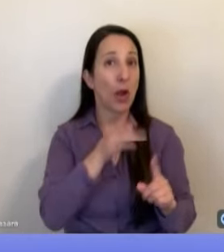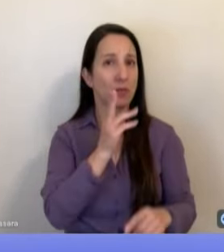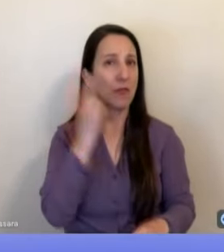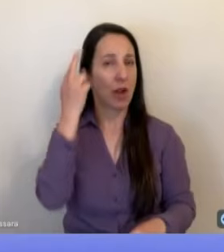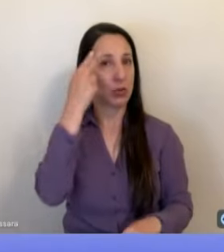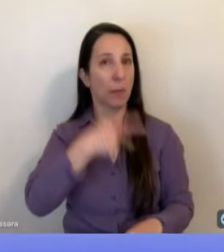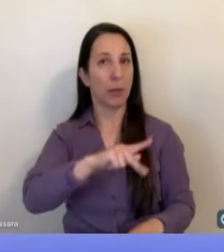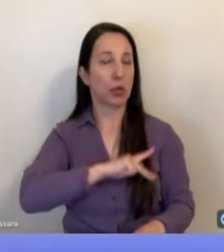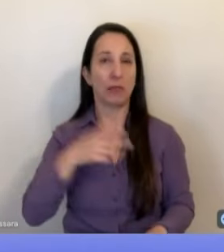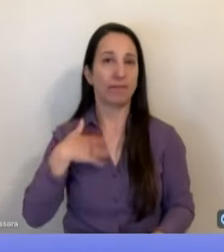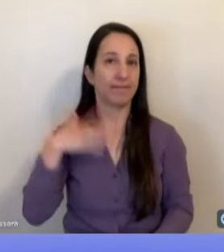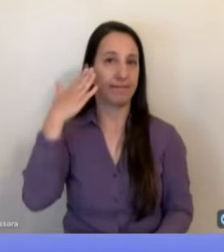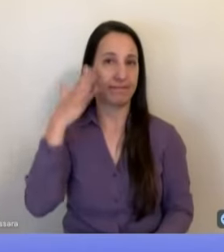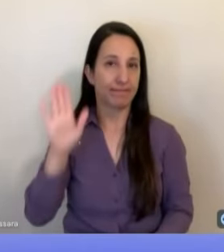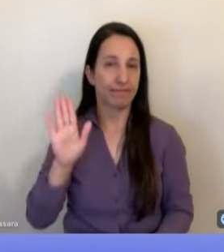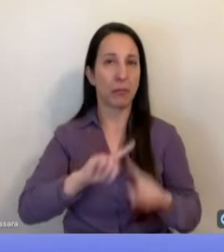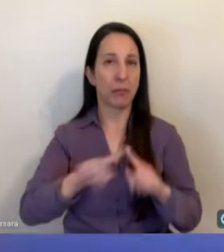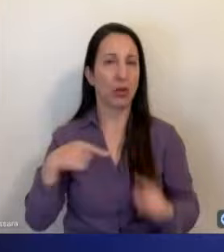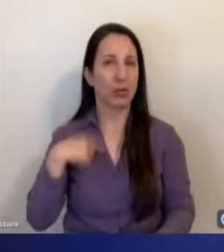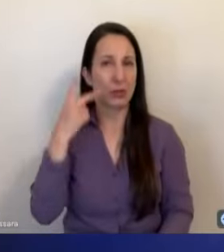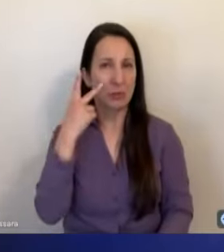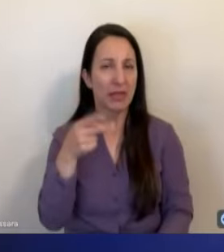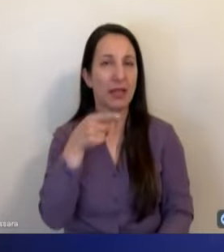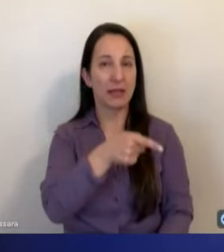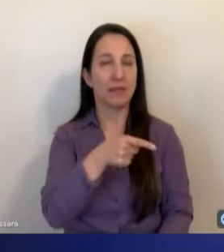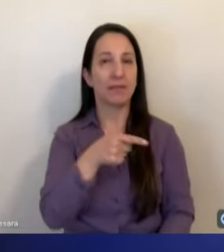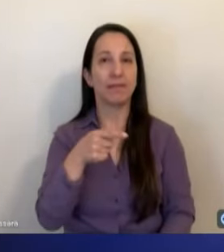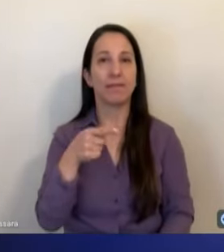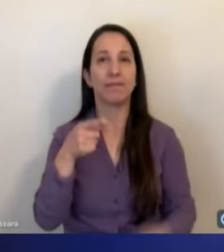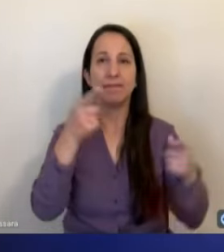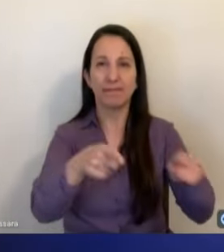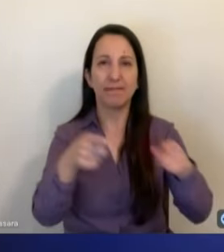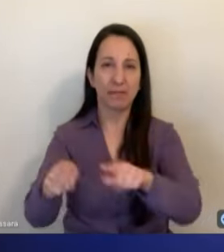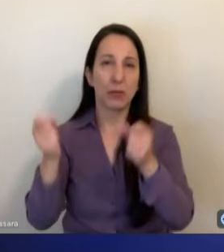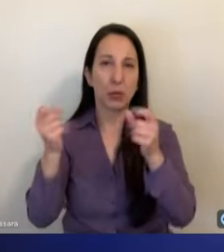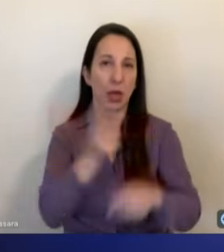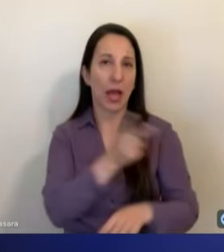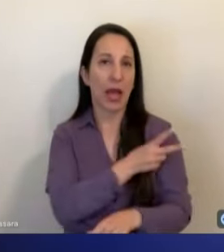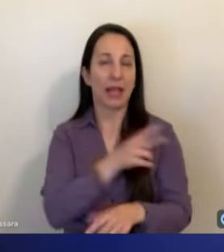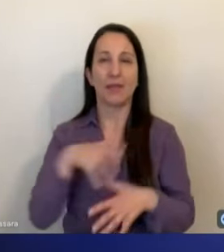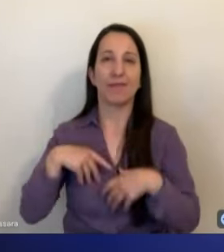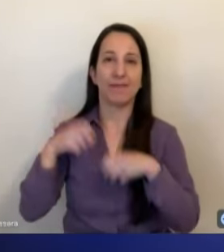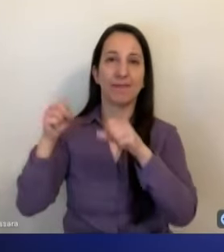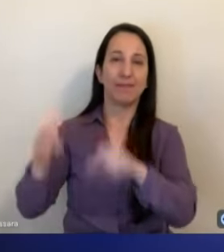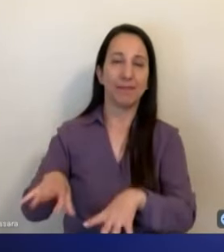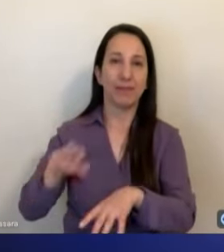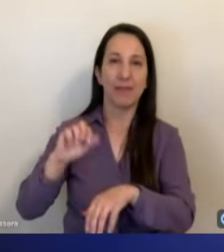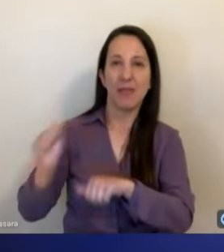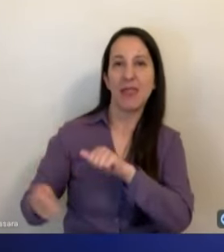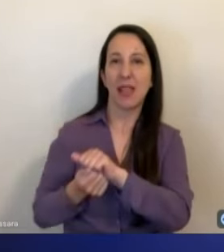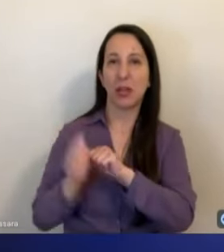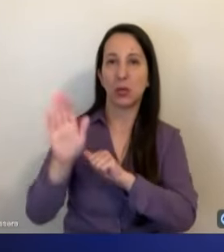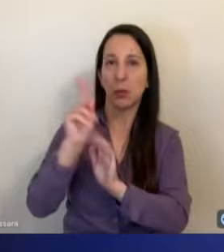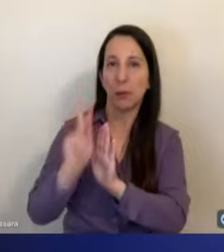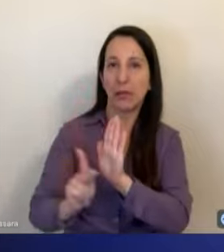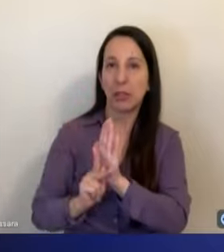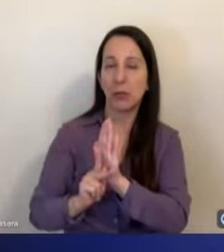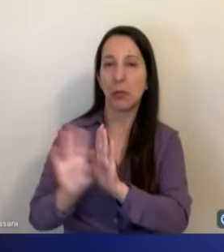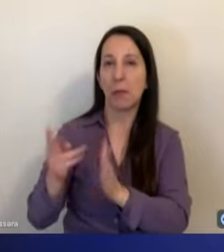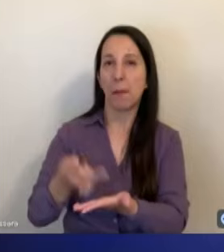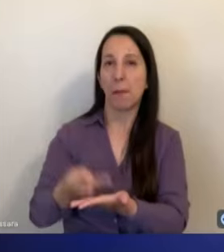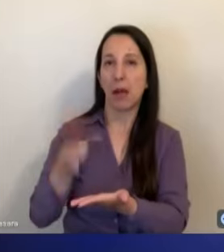he visto como una constante en varios alcaldes que han renunciado, traicionando sus principios o los valores que los llevaron